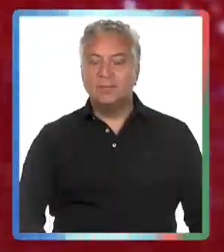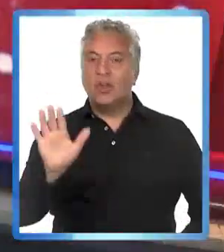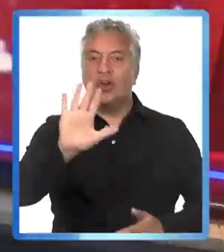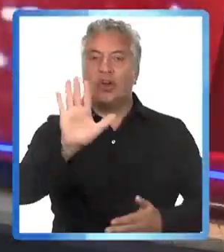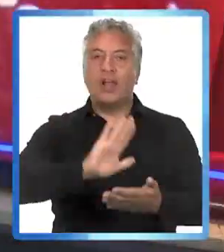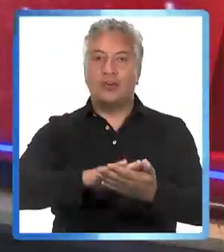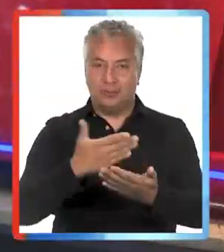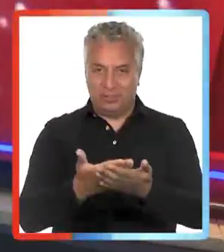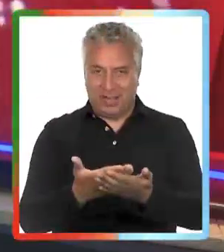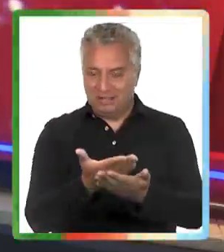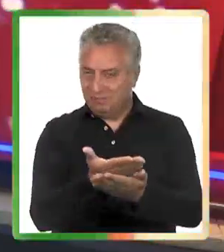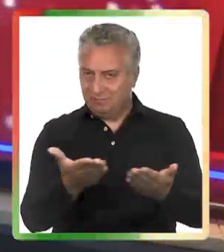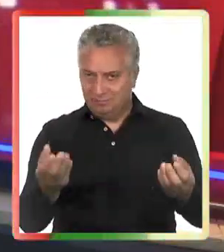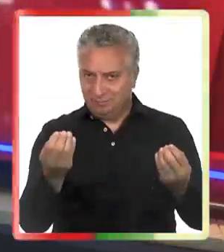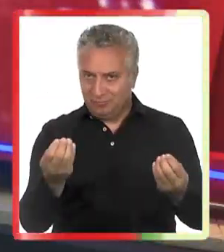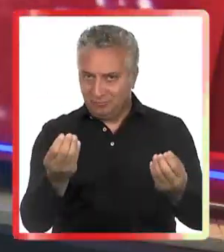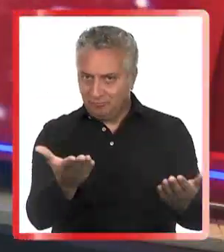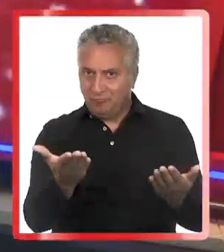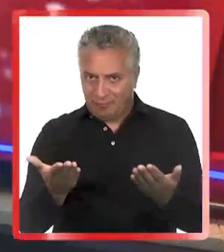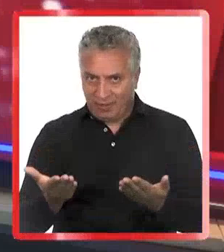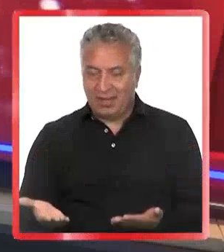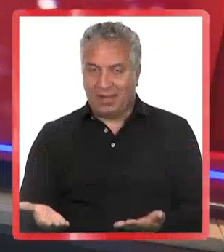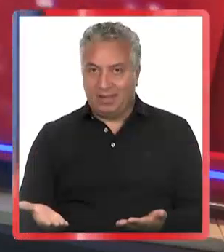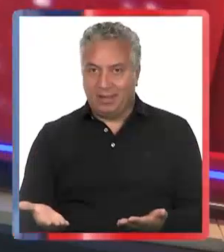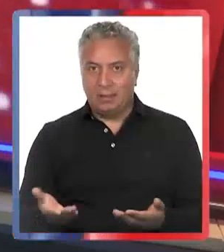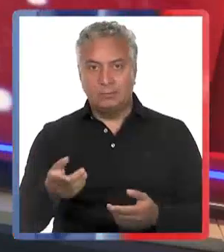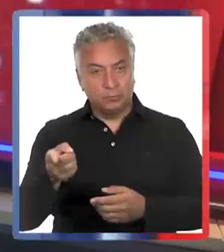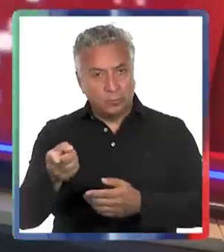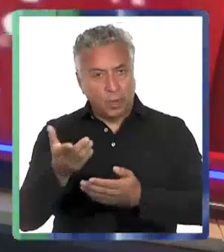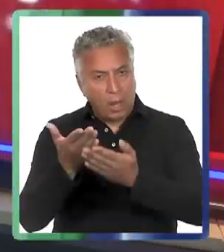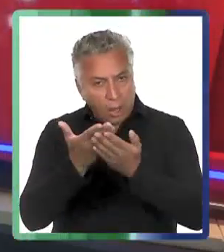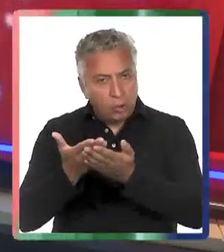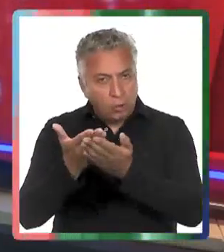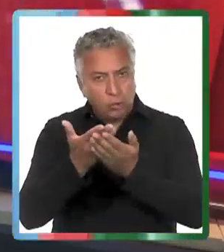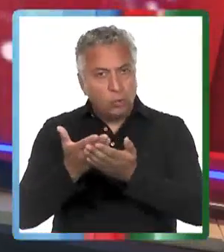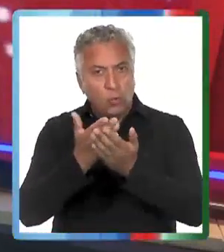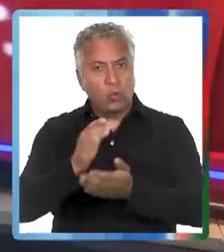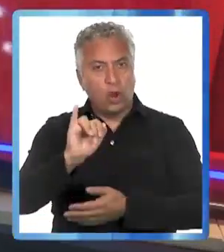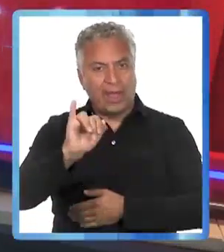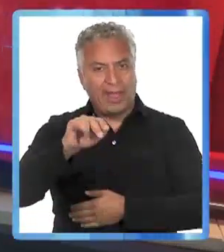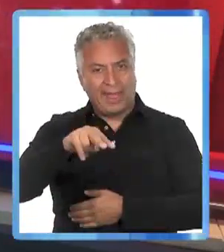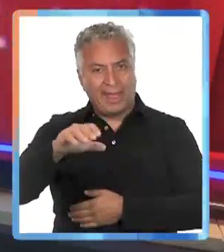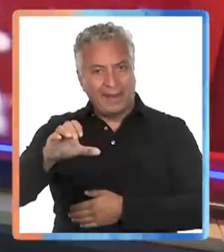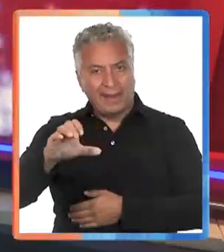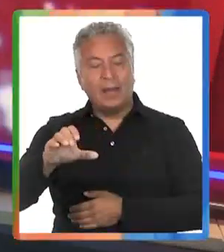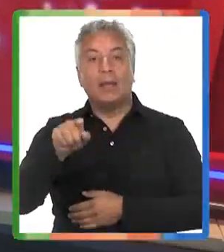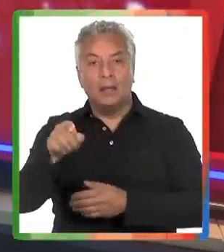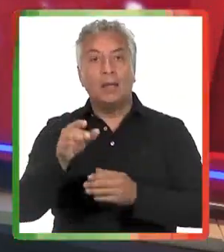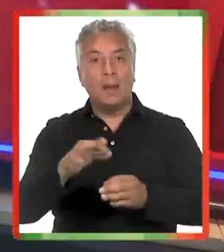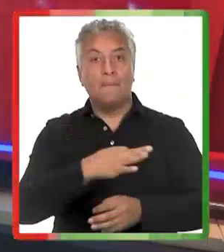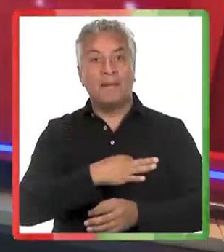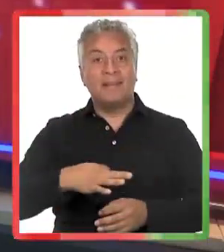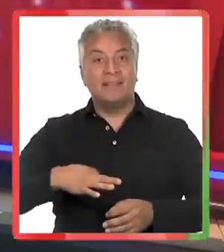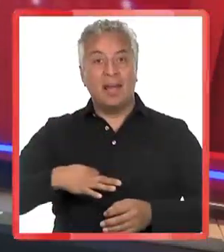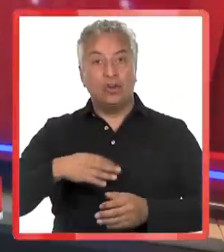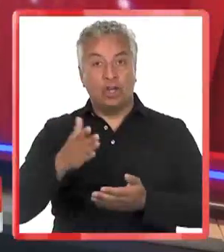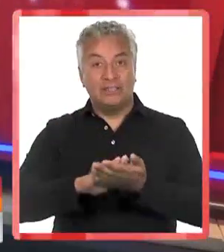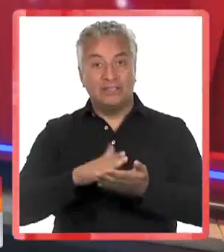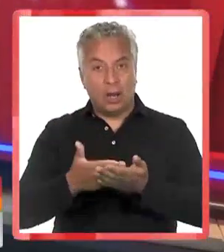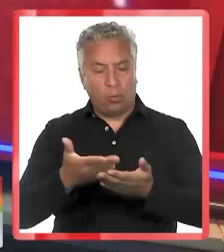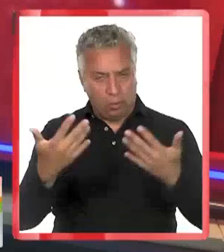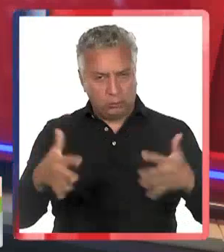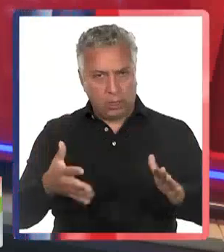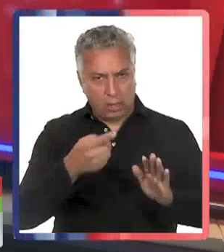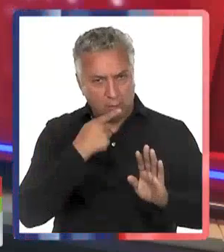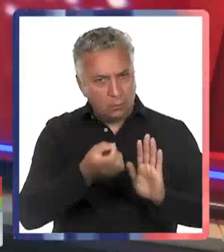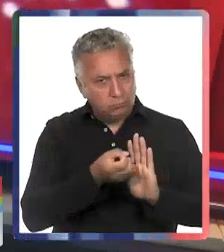Noticias. Hola, ¿qué tal? ¿Cómo están ustedes? Les damos la bienvenida. Un estudio del Instituto Nacional de Estadísticas y el Ministerio de Salud reveló